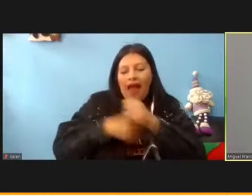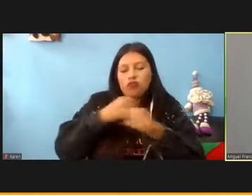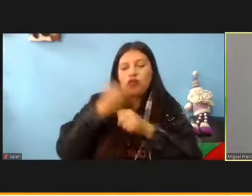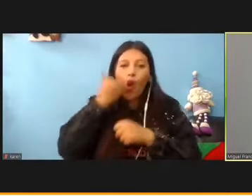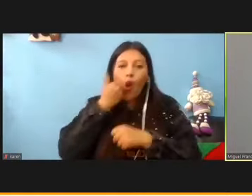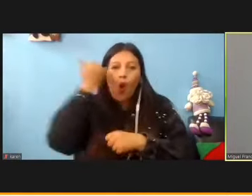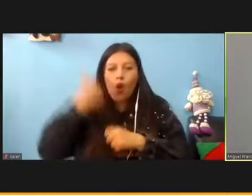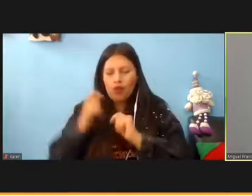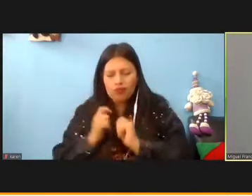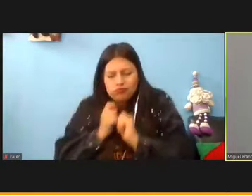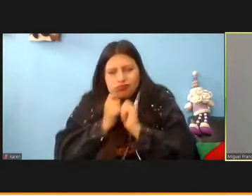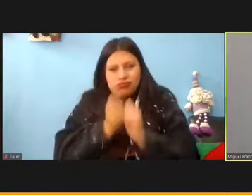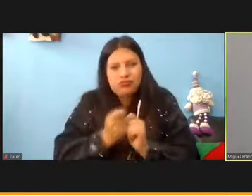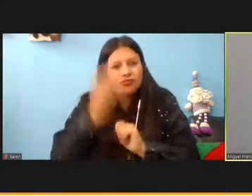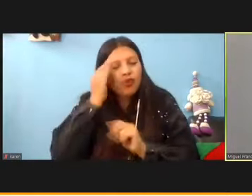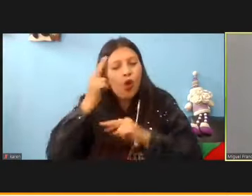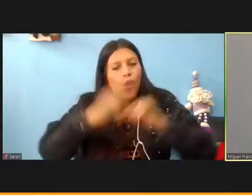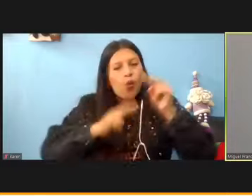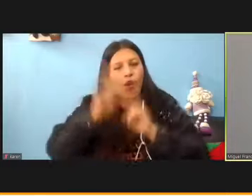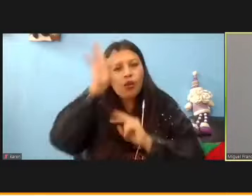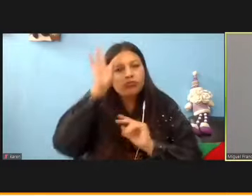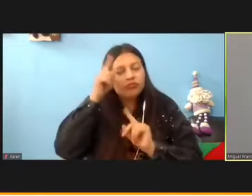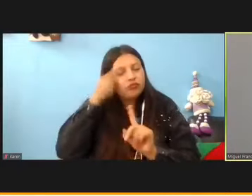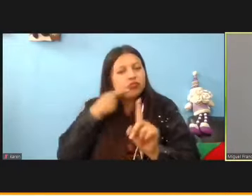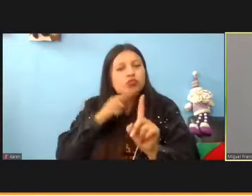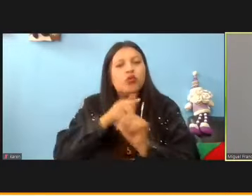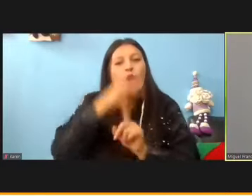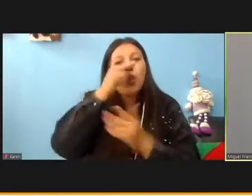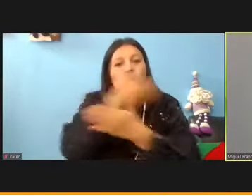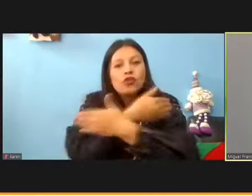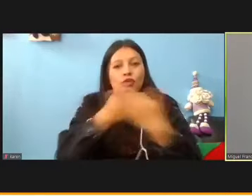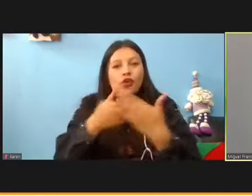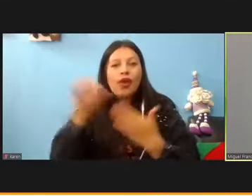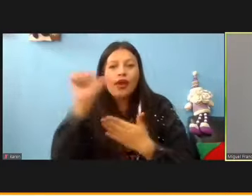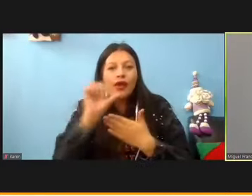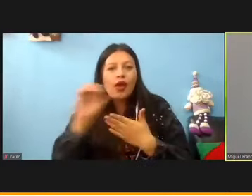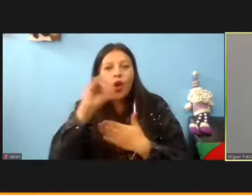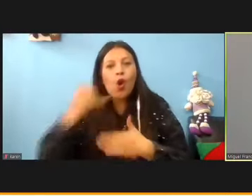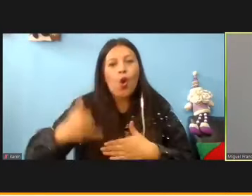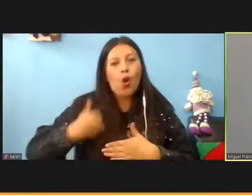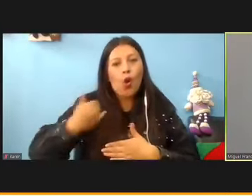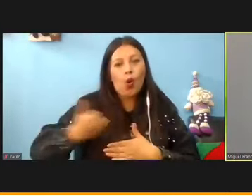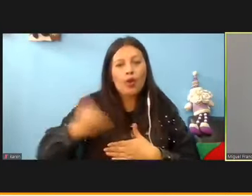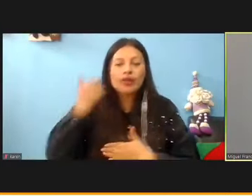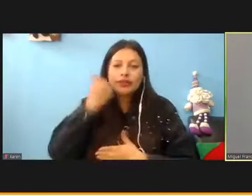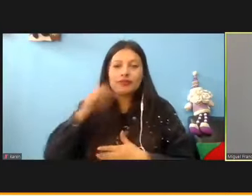la construcción de subjetividad de los niños, niñas, adolescentes y jóvenes.